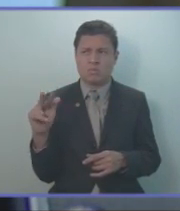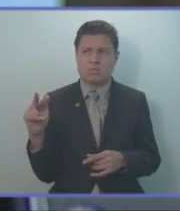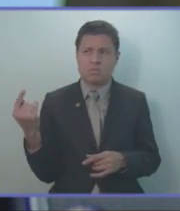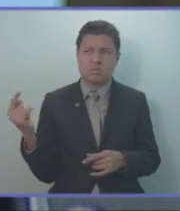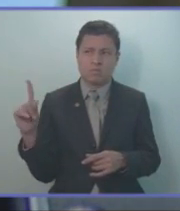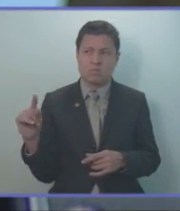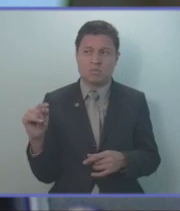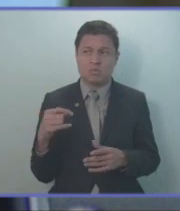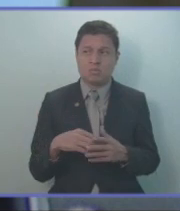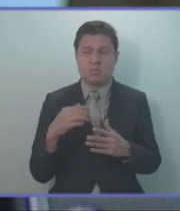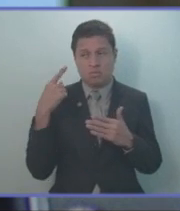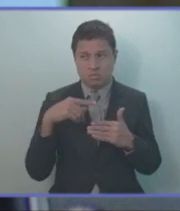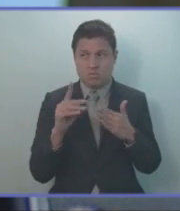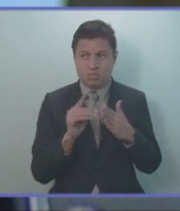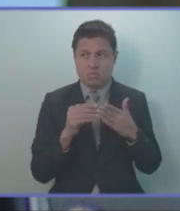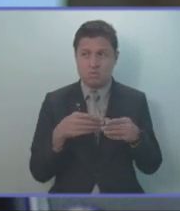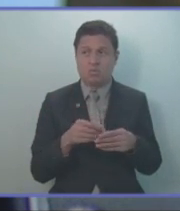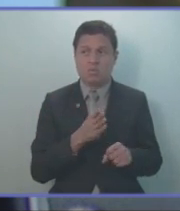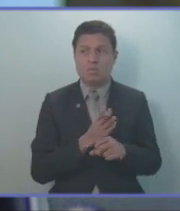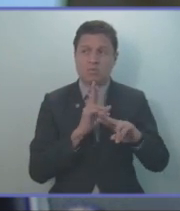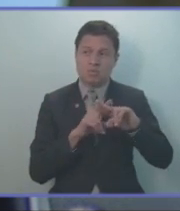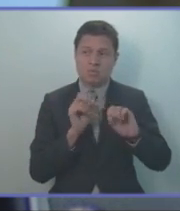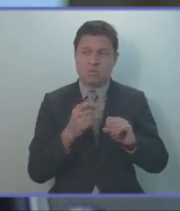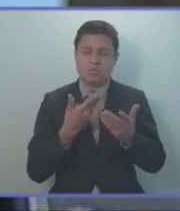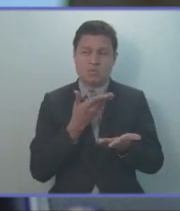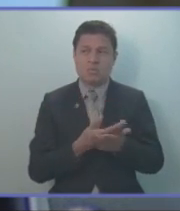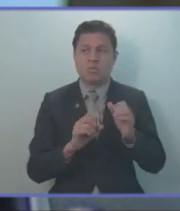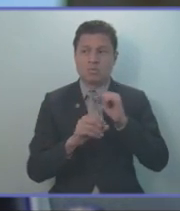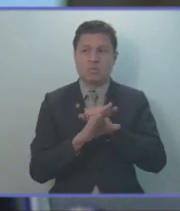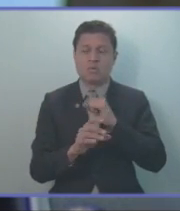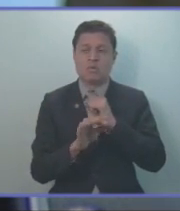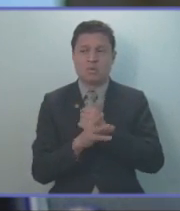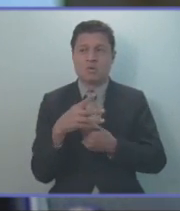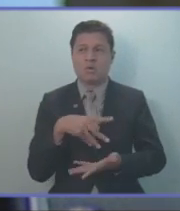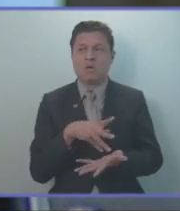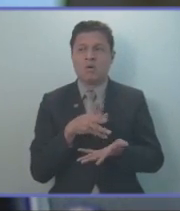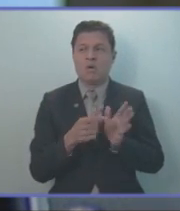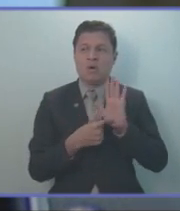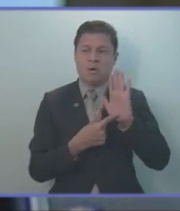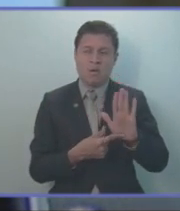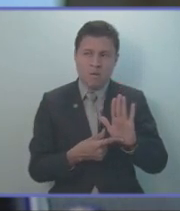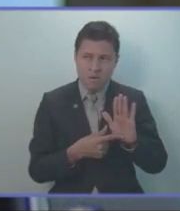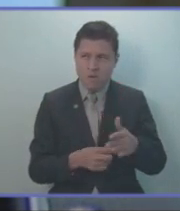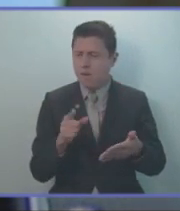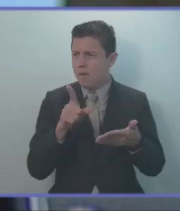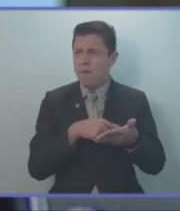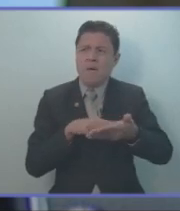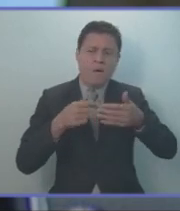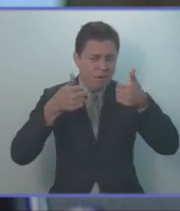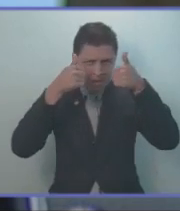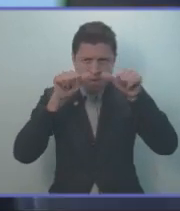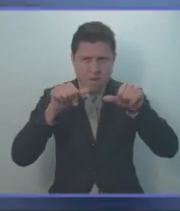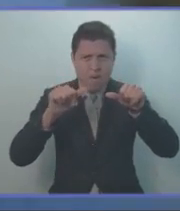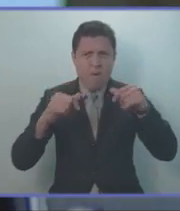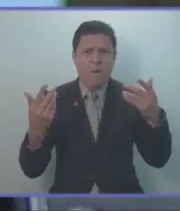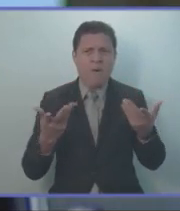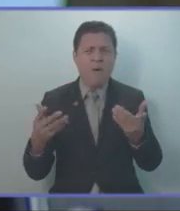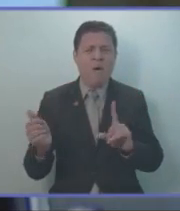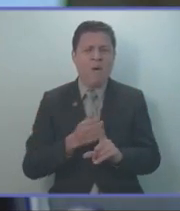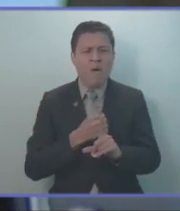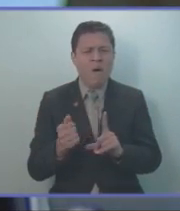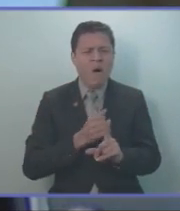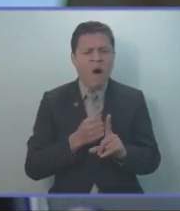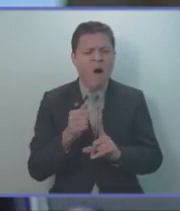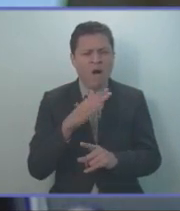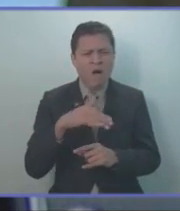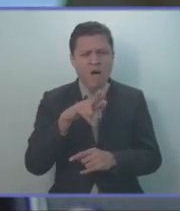841-5-2013-1, moción de diputados de Arena, en el sentido se emita pronunciamiento público condenando las acciones violentas ocurridas el 30 de